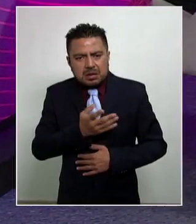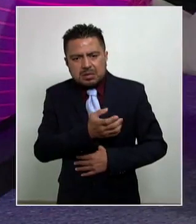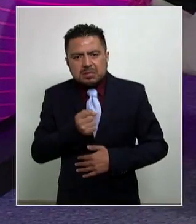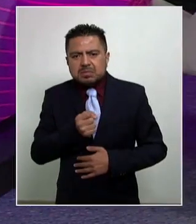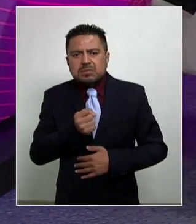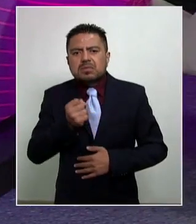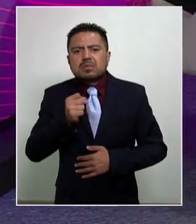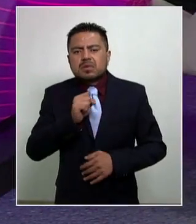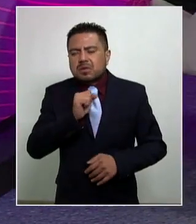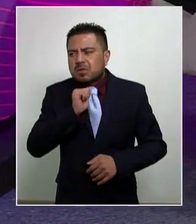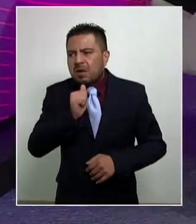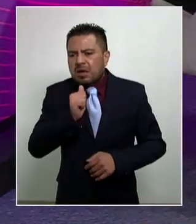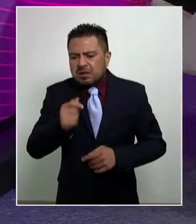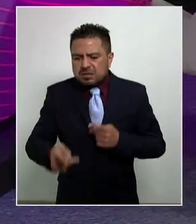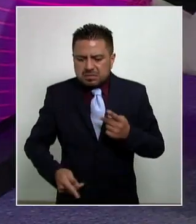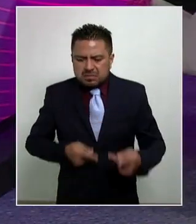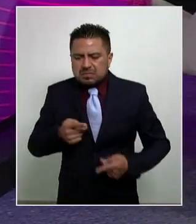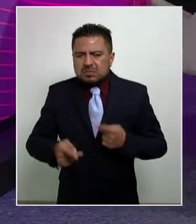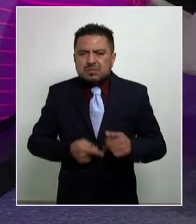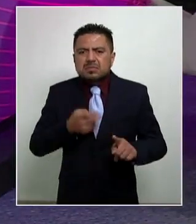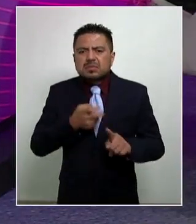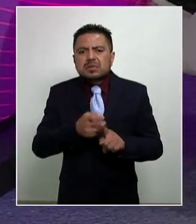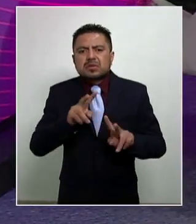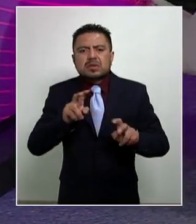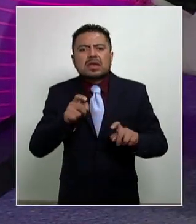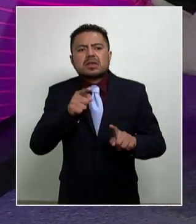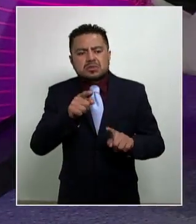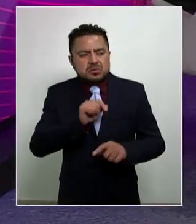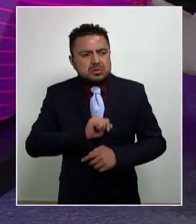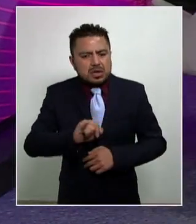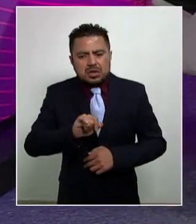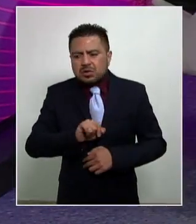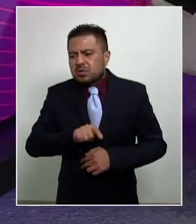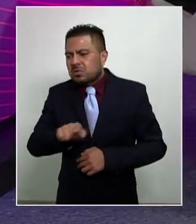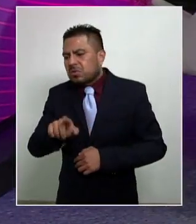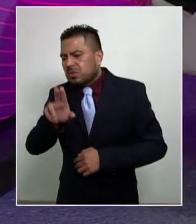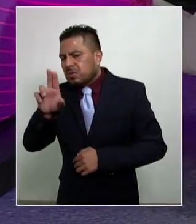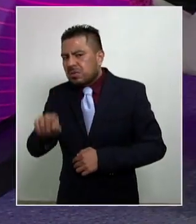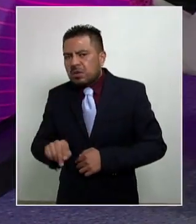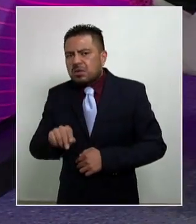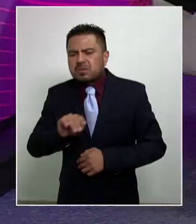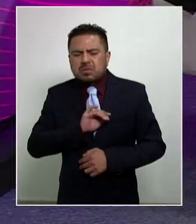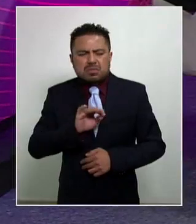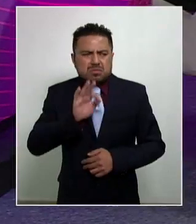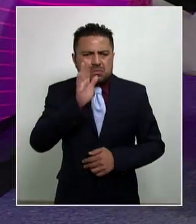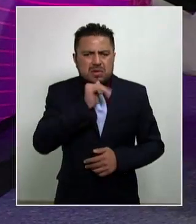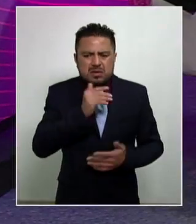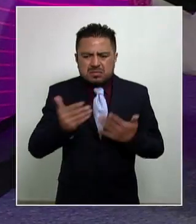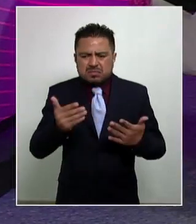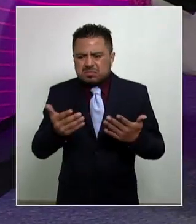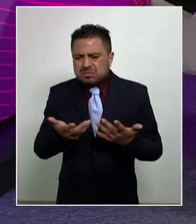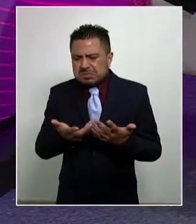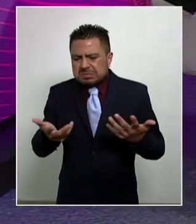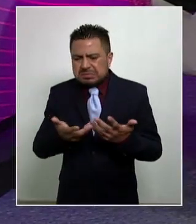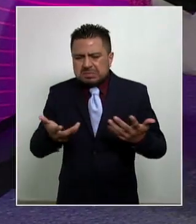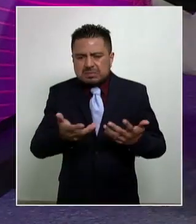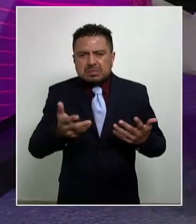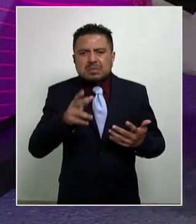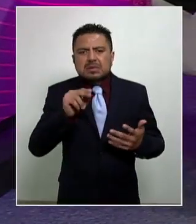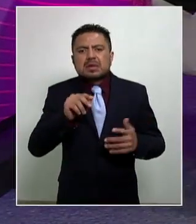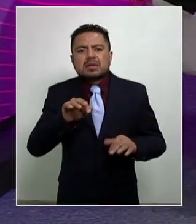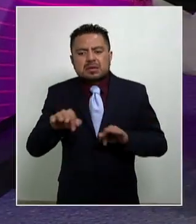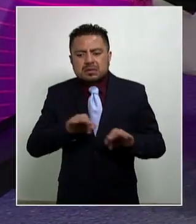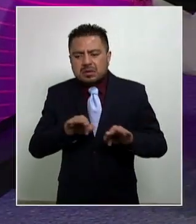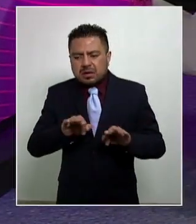no se puede cuestionar este tema de tú sí, a ti sí y a ti no. No se pueden condicionar. Entonces yo creo que trabajando al frente de